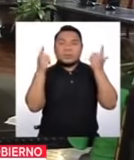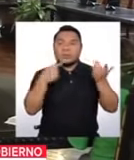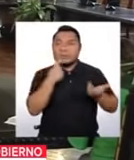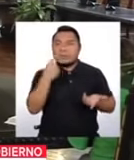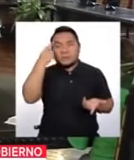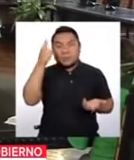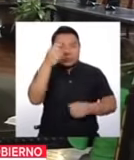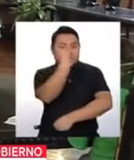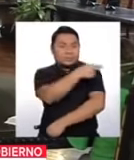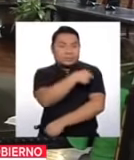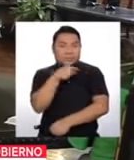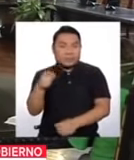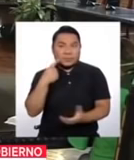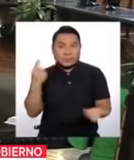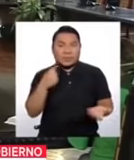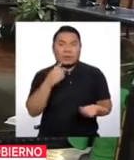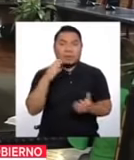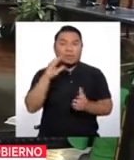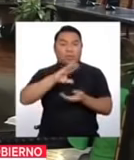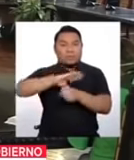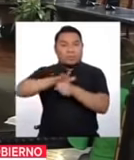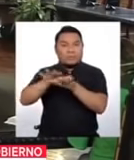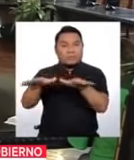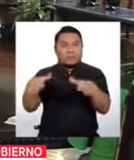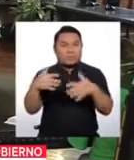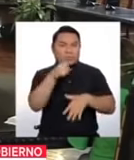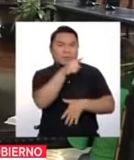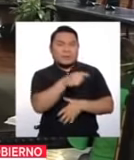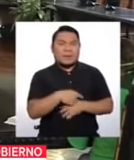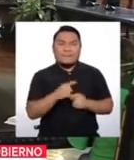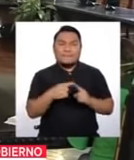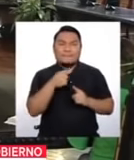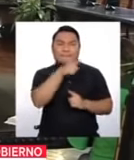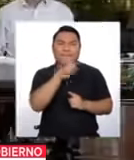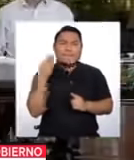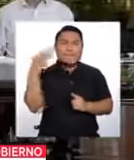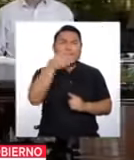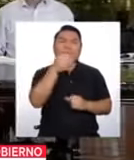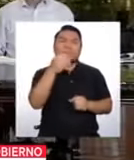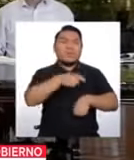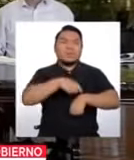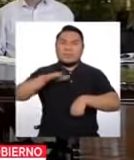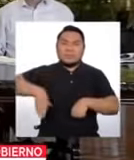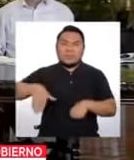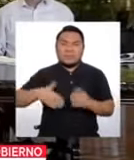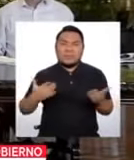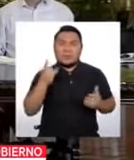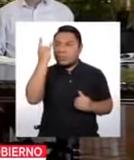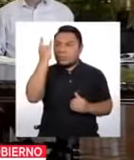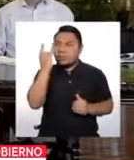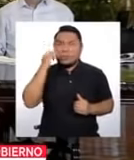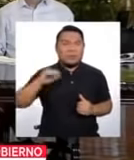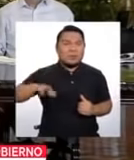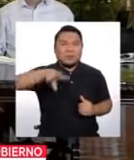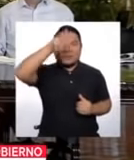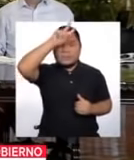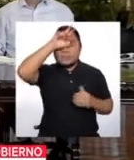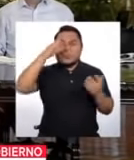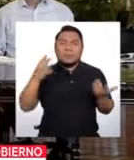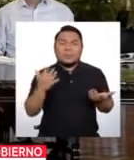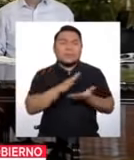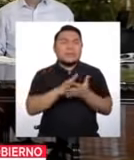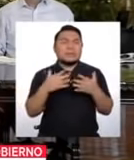un hospital referencial de COVID-19. Sin embargo, su recepción demoró mucho tiempo y por emergencia nacional sanitaria